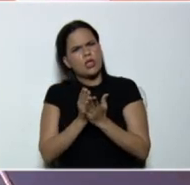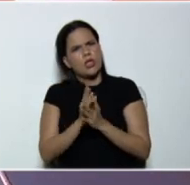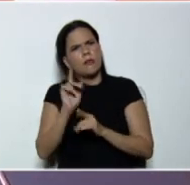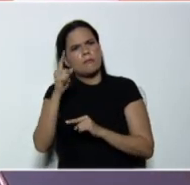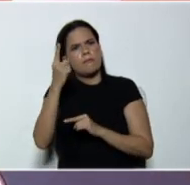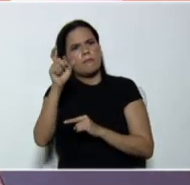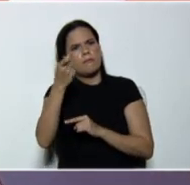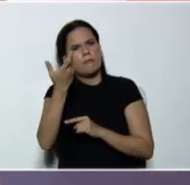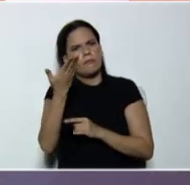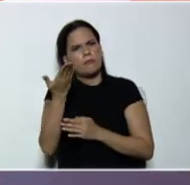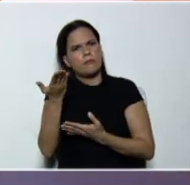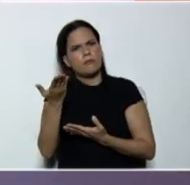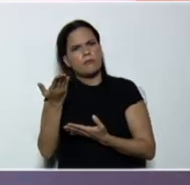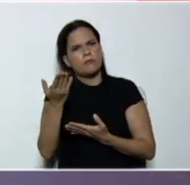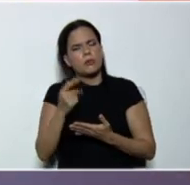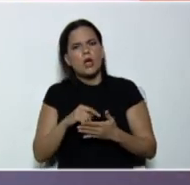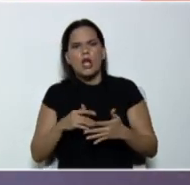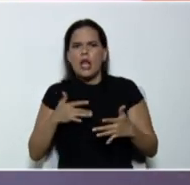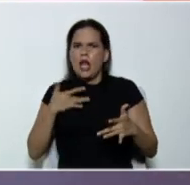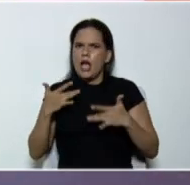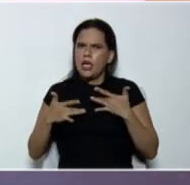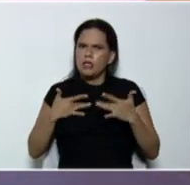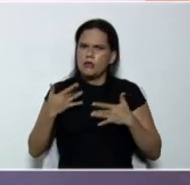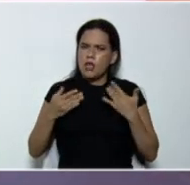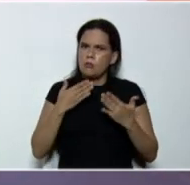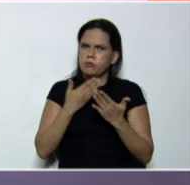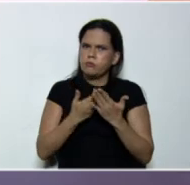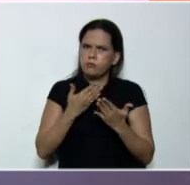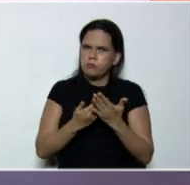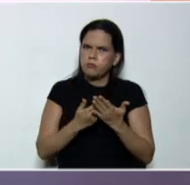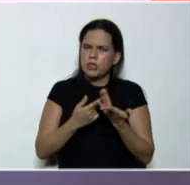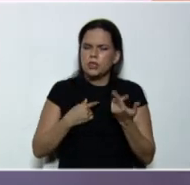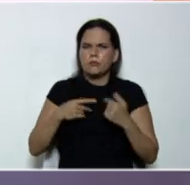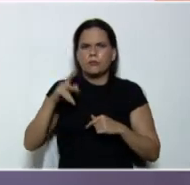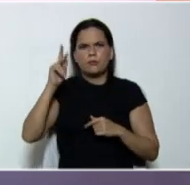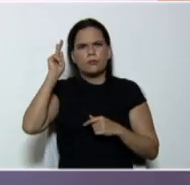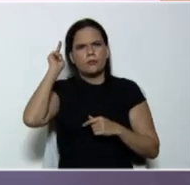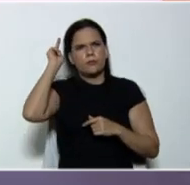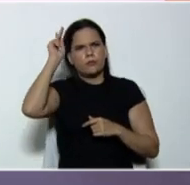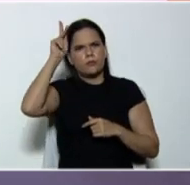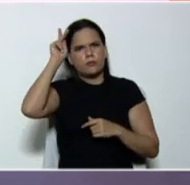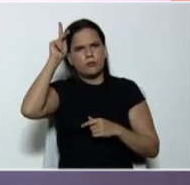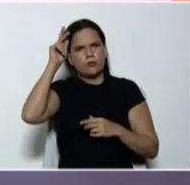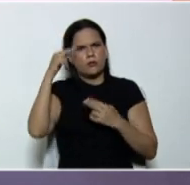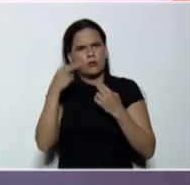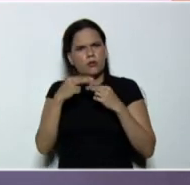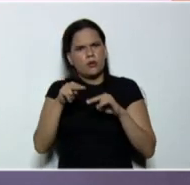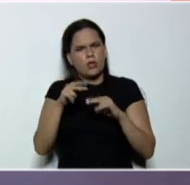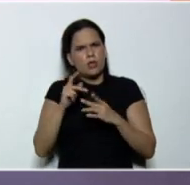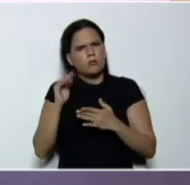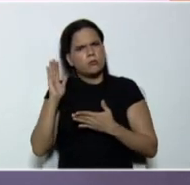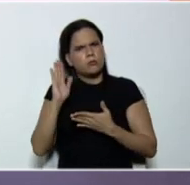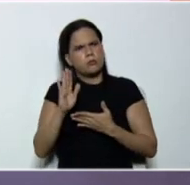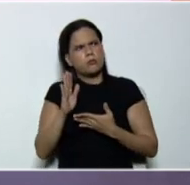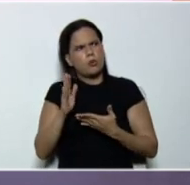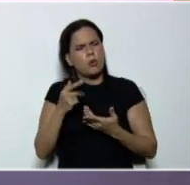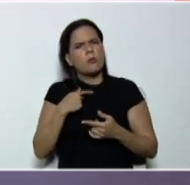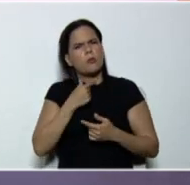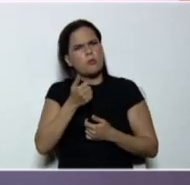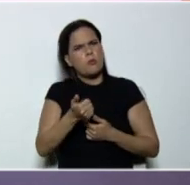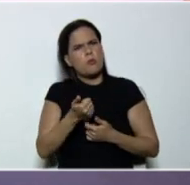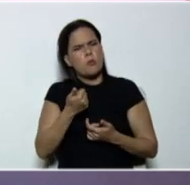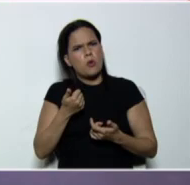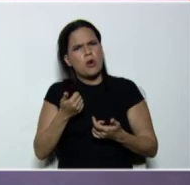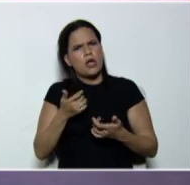primaria, a propósito de las actividades propuestas por la profesora del nivel, ella trajo una muy interesante y muy divertida